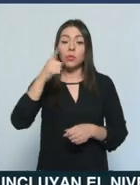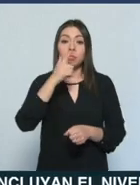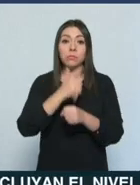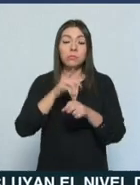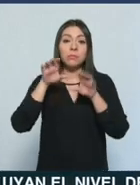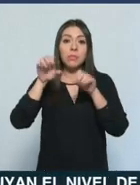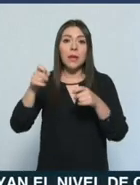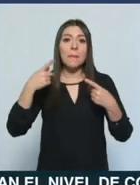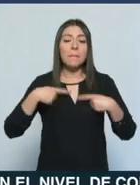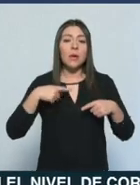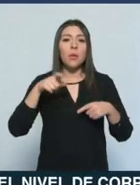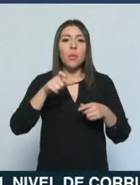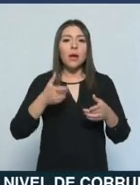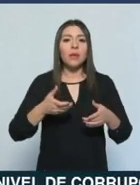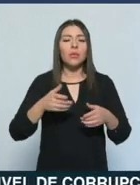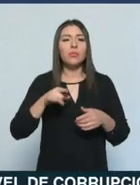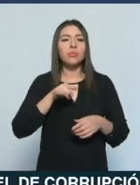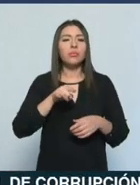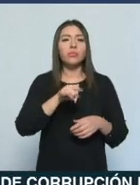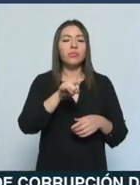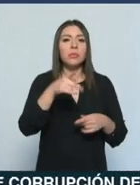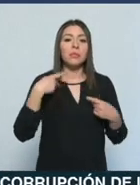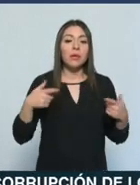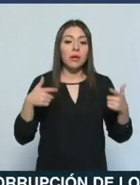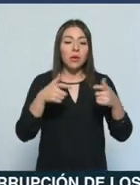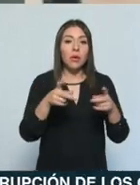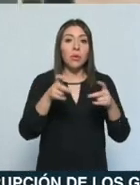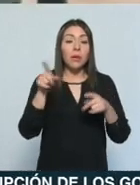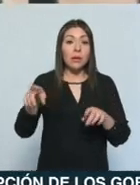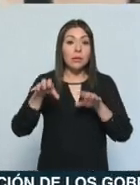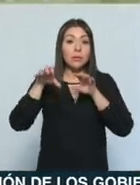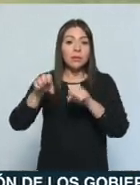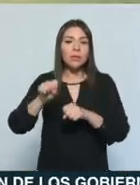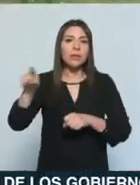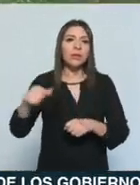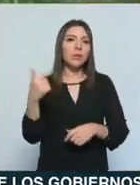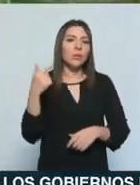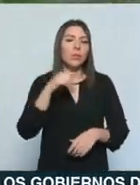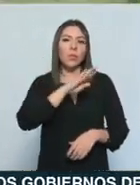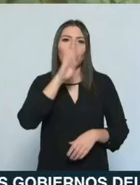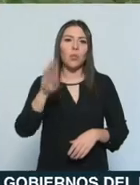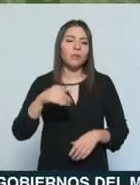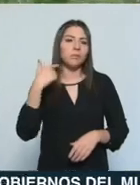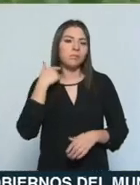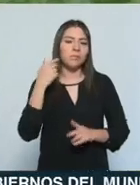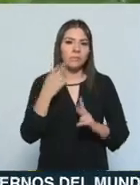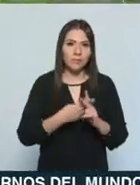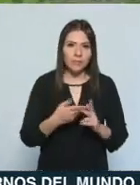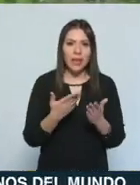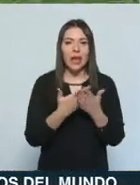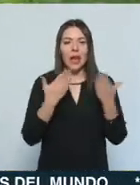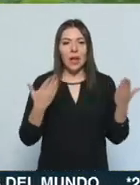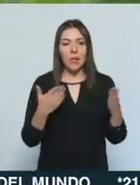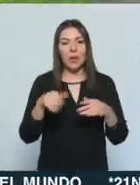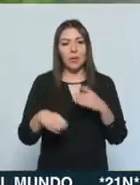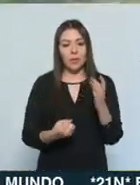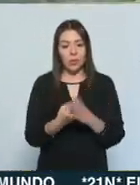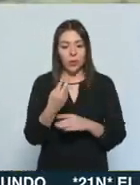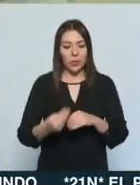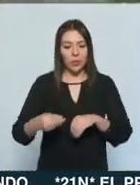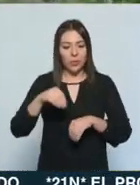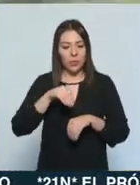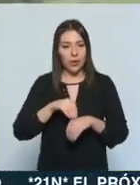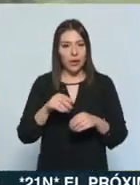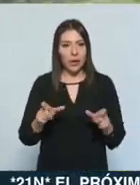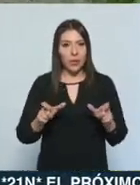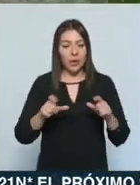que no debe ser desaprovechada, y que en el sentido de la creación de la Guardia Nacional, Juan, y es bien importante que nuestro auditorio lo sepa,